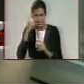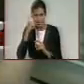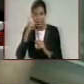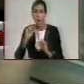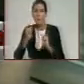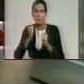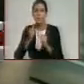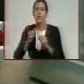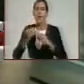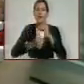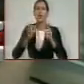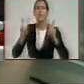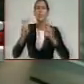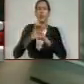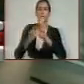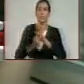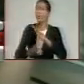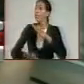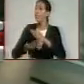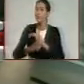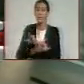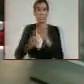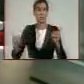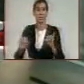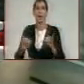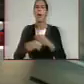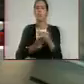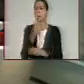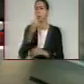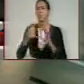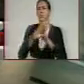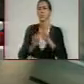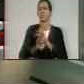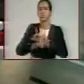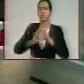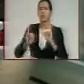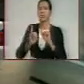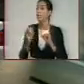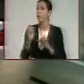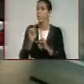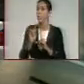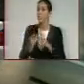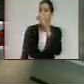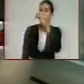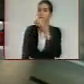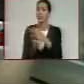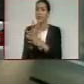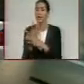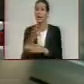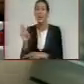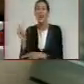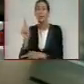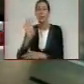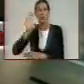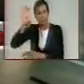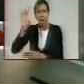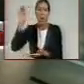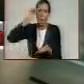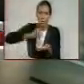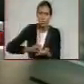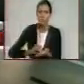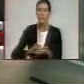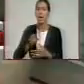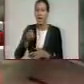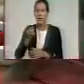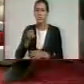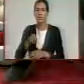un proceso permanente, no ha terminado. El objetivo no era solo hacer una constitución, refundar la República. Ese evento de hoy ahí